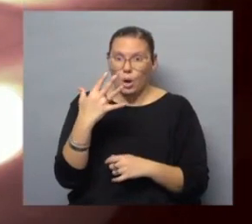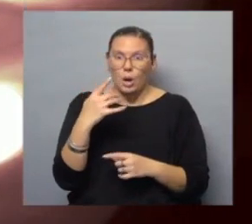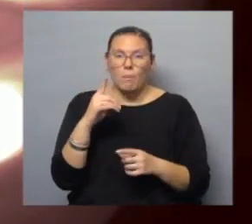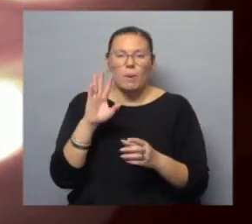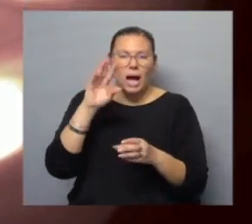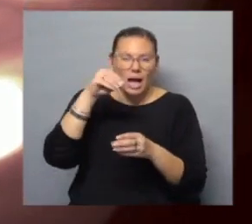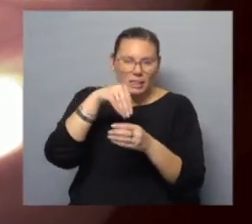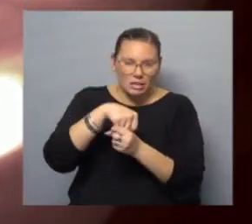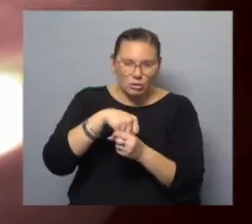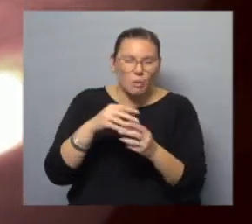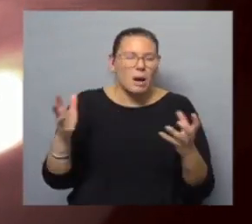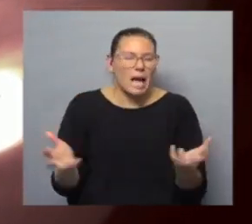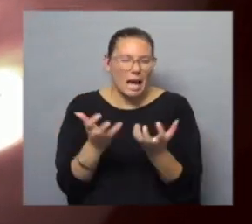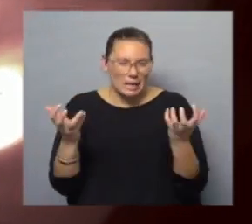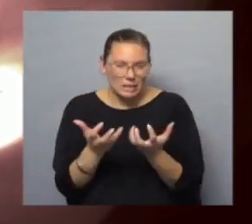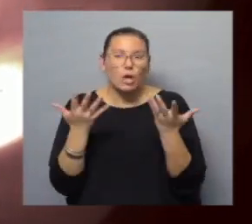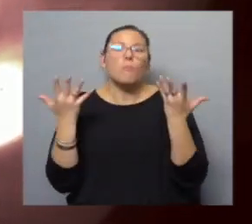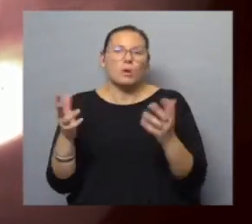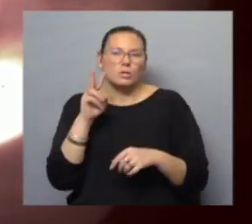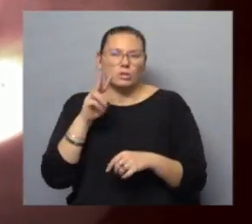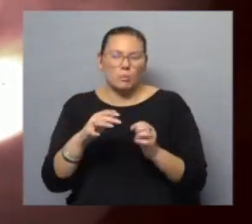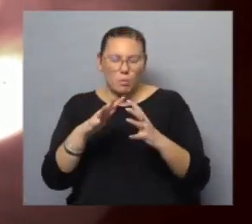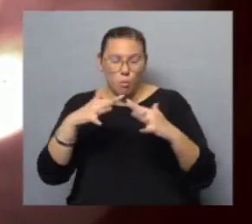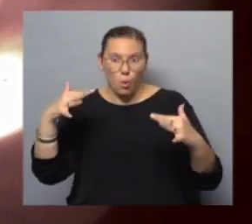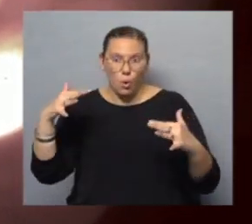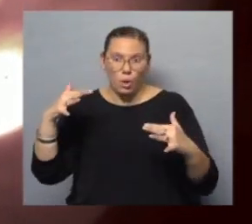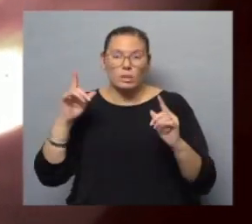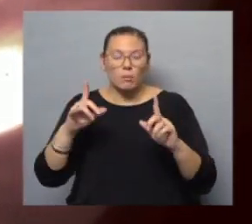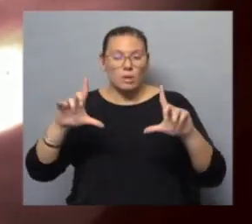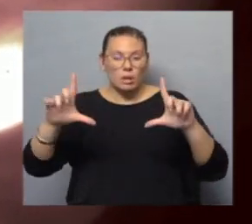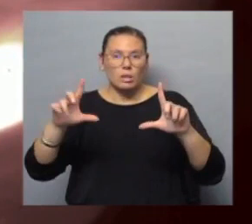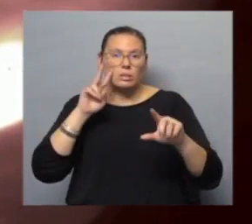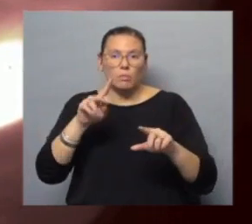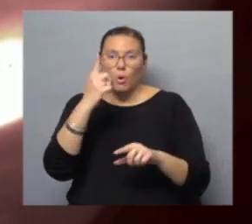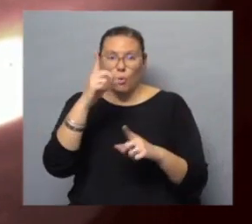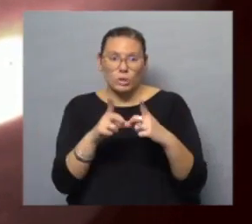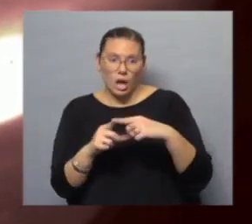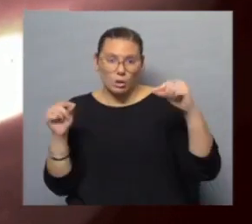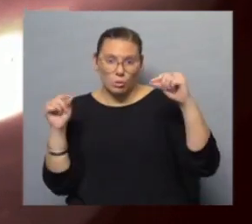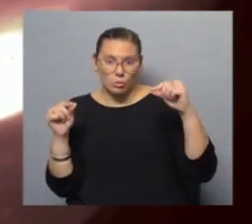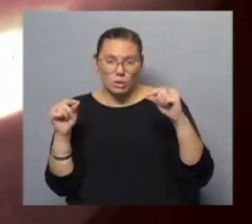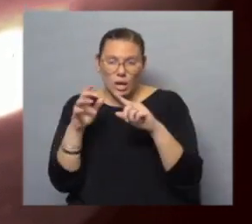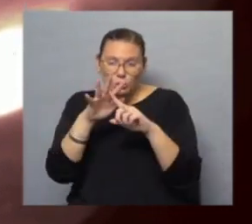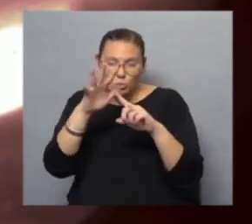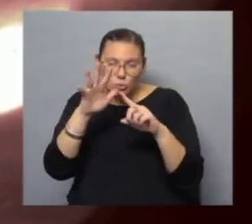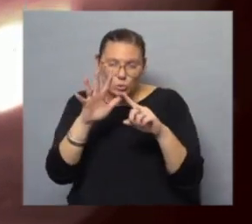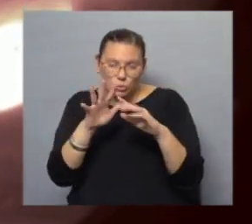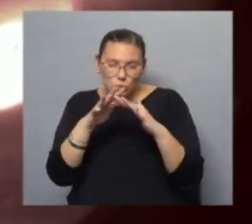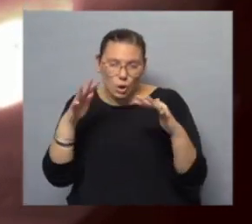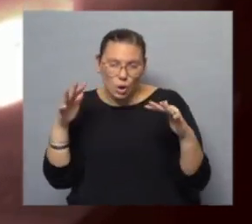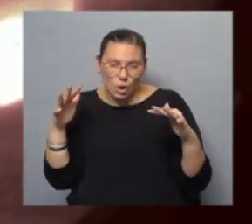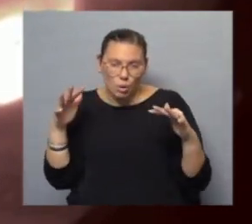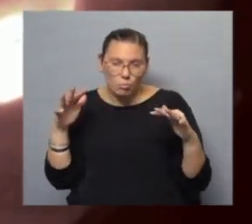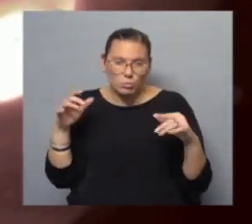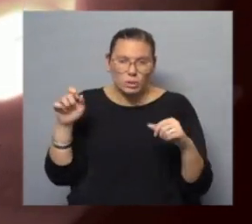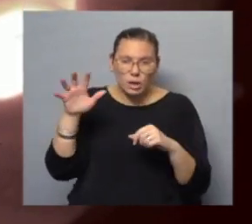interior del planeta y están más calientes, por eso se ven más brillantes. En la imagen también se observa una de las lunas y se observa la sombra de la luna sobre